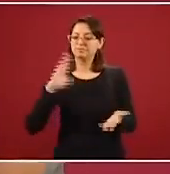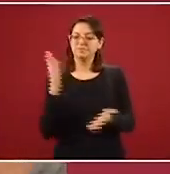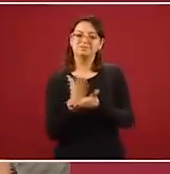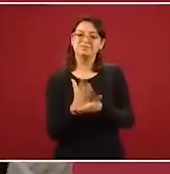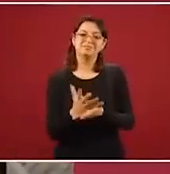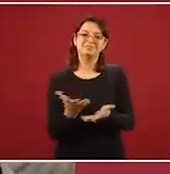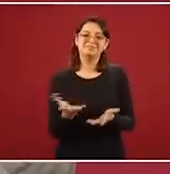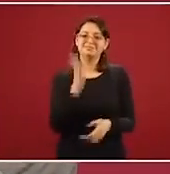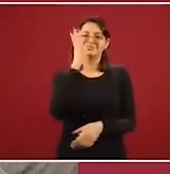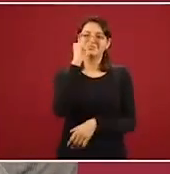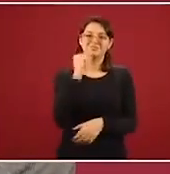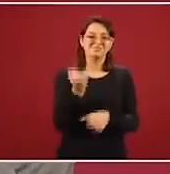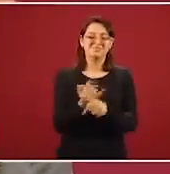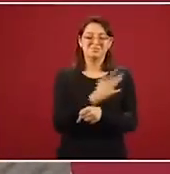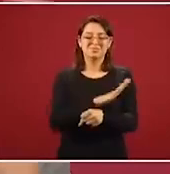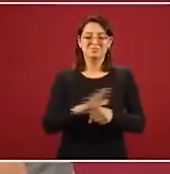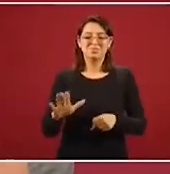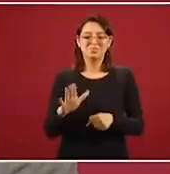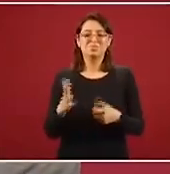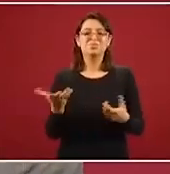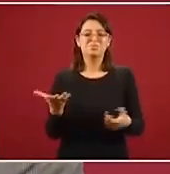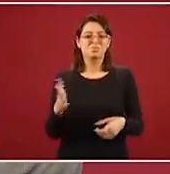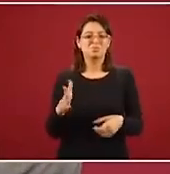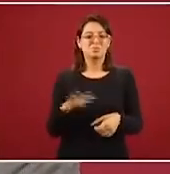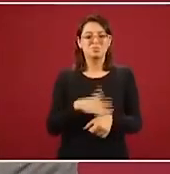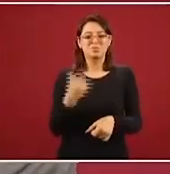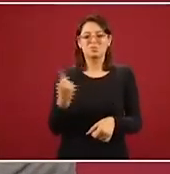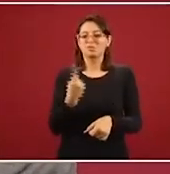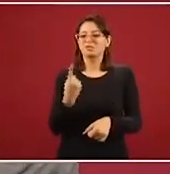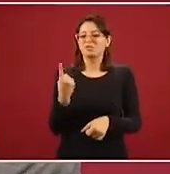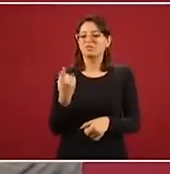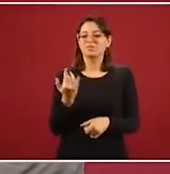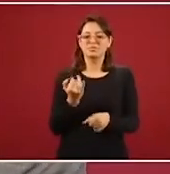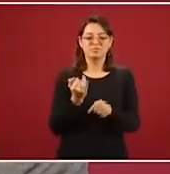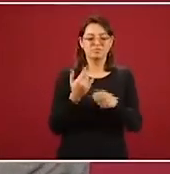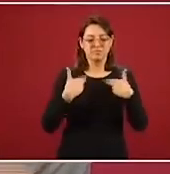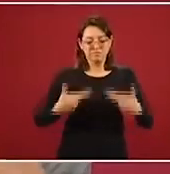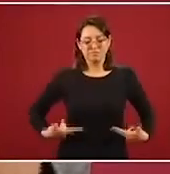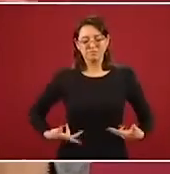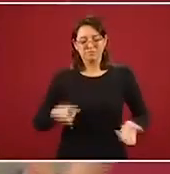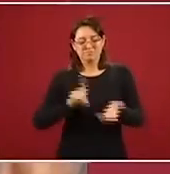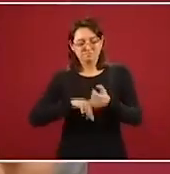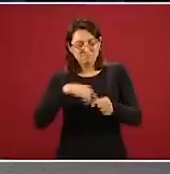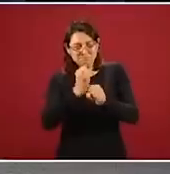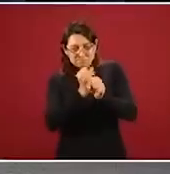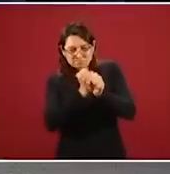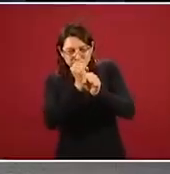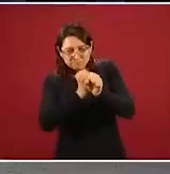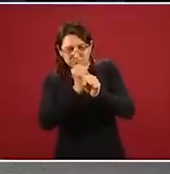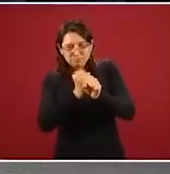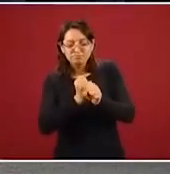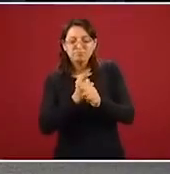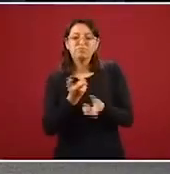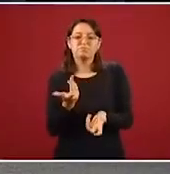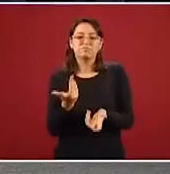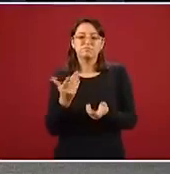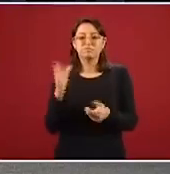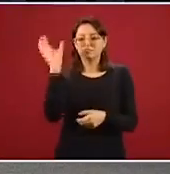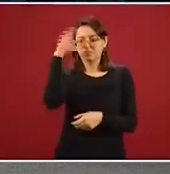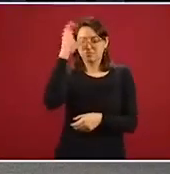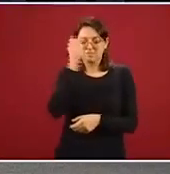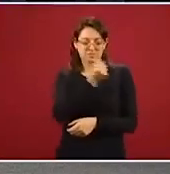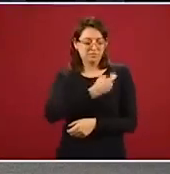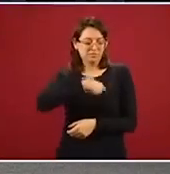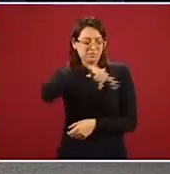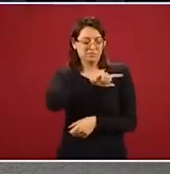permitiría el tener esta investigación en donde se involucran sujetos humanos, permite el progreso de las ciencias de salud, de las